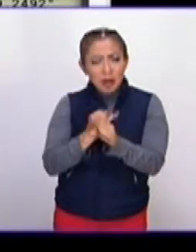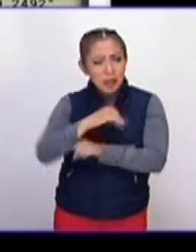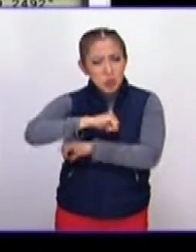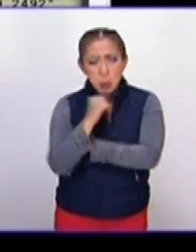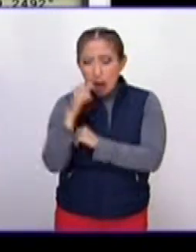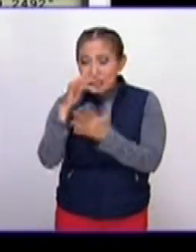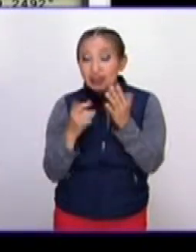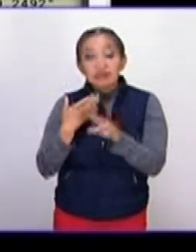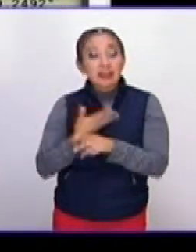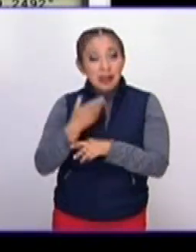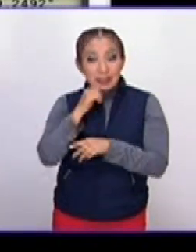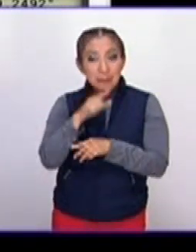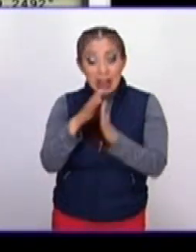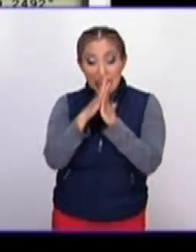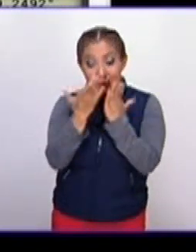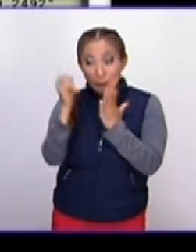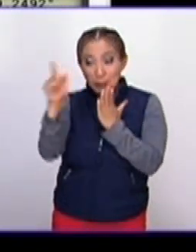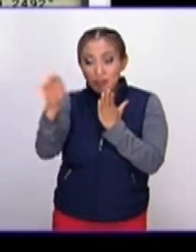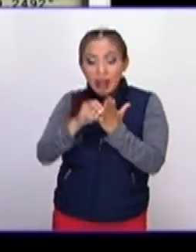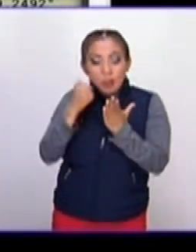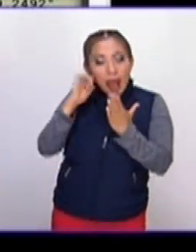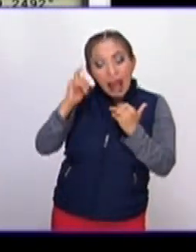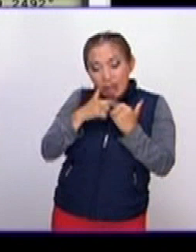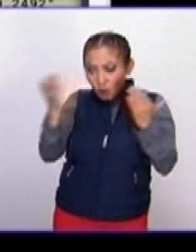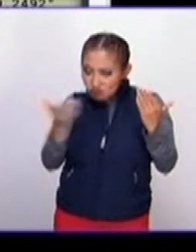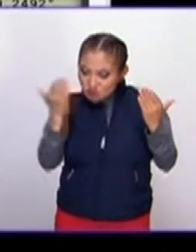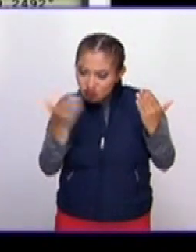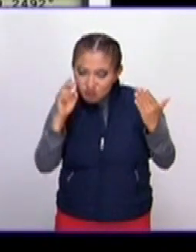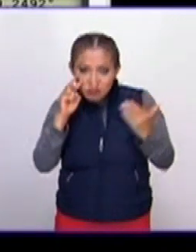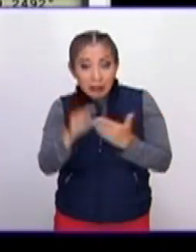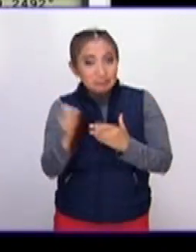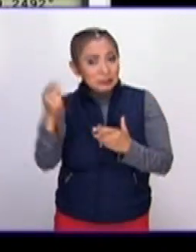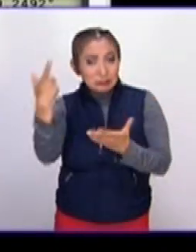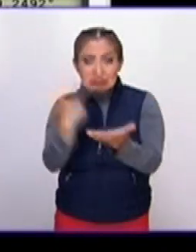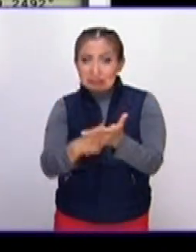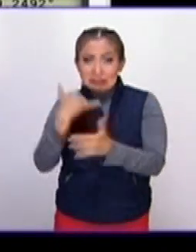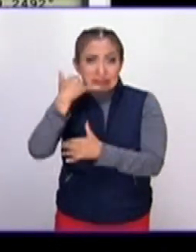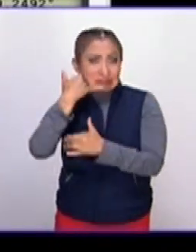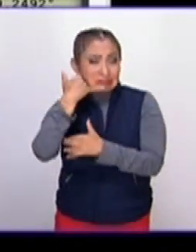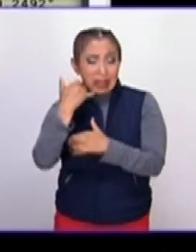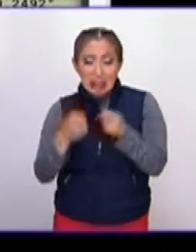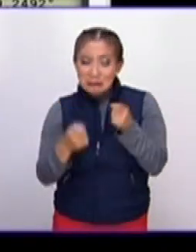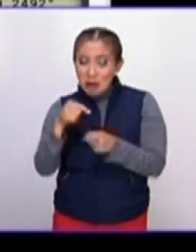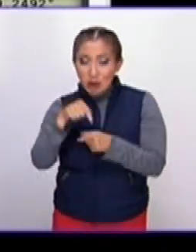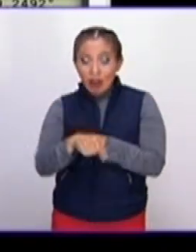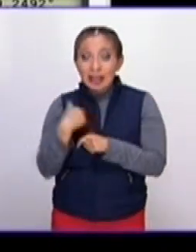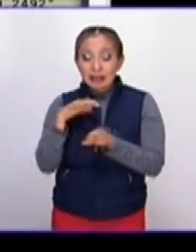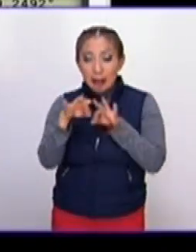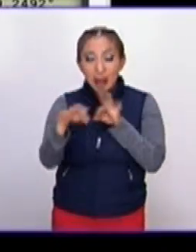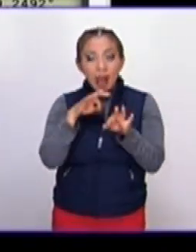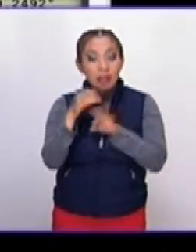más, hasta tenemos aquí los libros por si queremos hacer una consulta. Entonces, el trabajo arqueológico